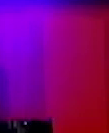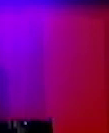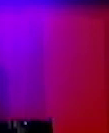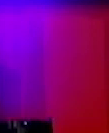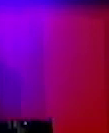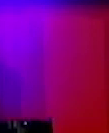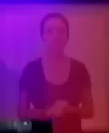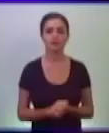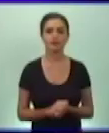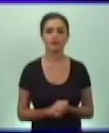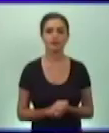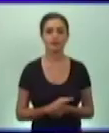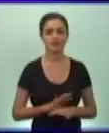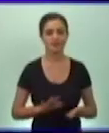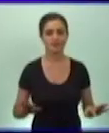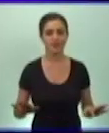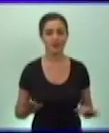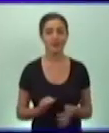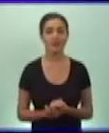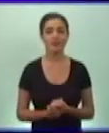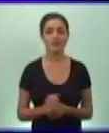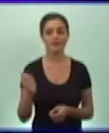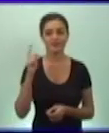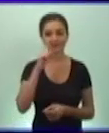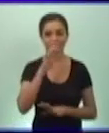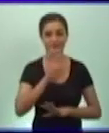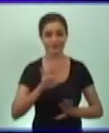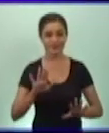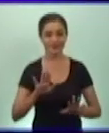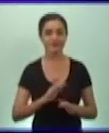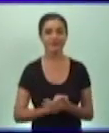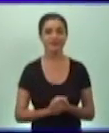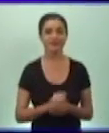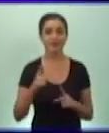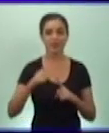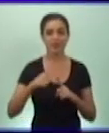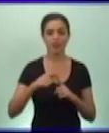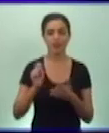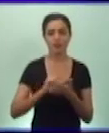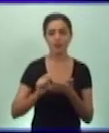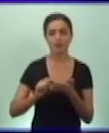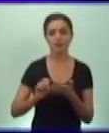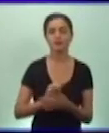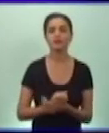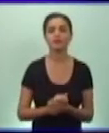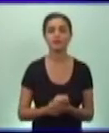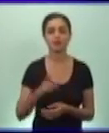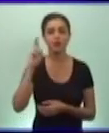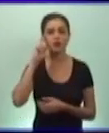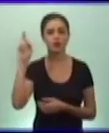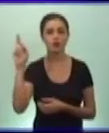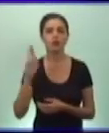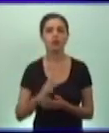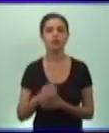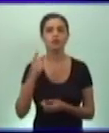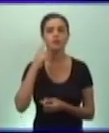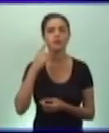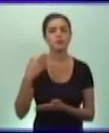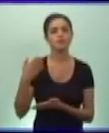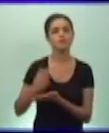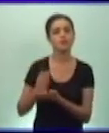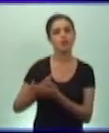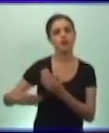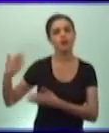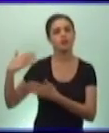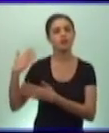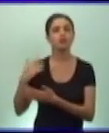Bueno, ya imagino hayan tenido tiempo suficiente de copiar el estudio independiente. Siempre quiero recordar de lo que hemos visto en la clase de hoy